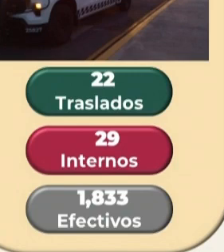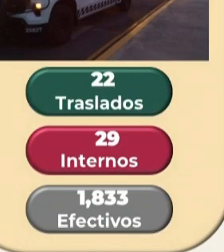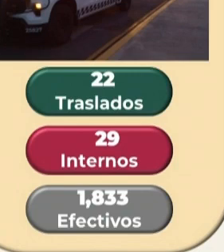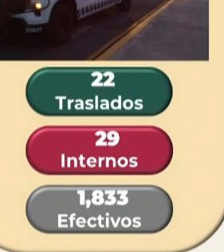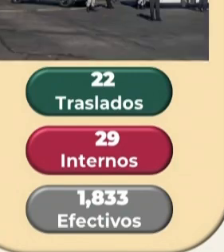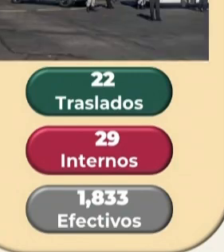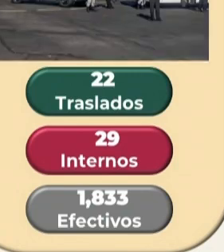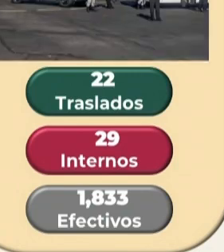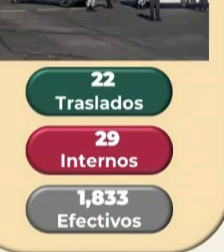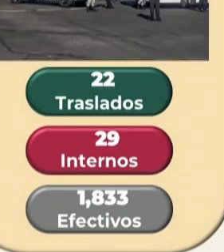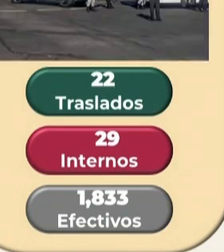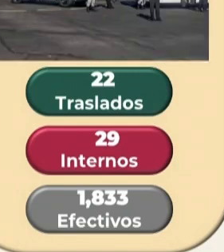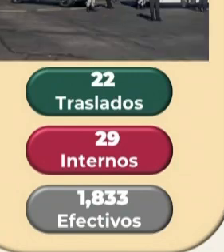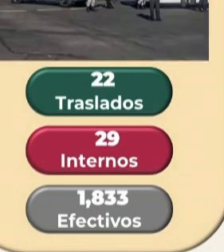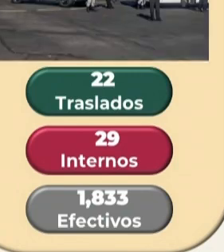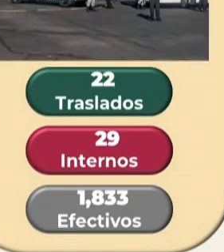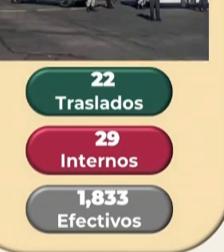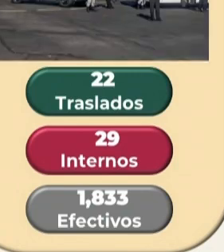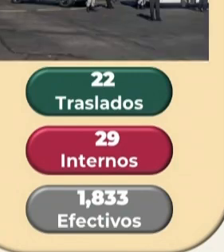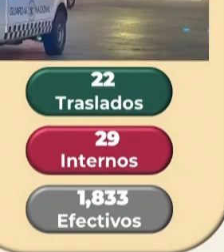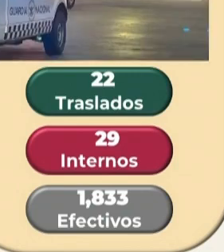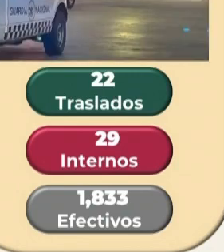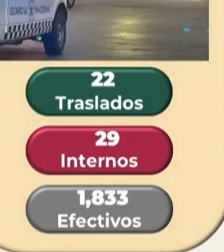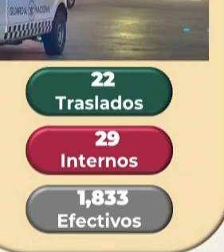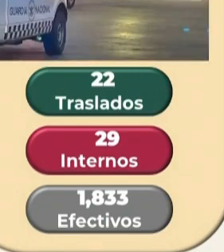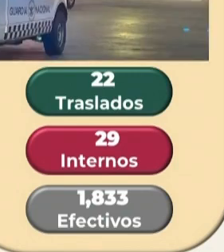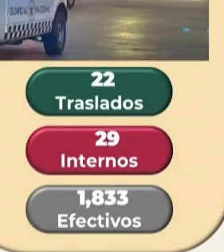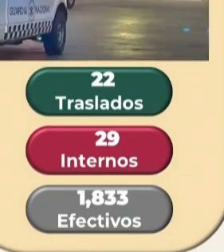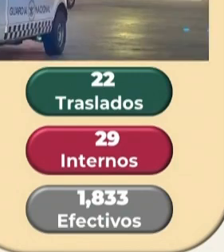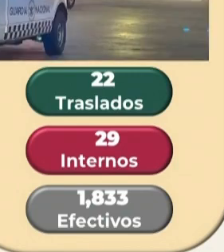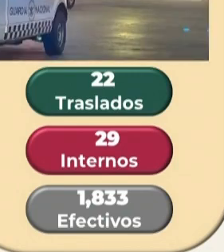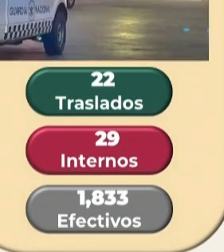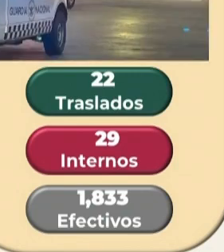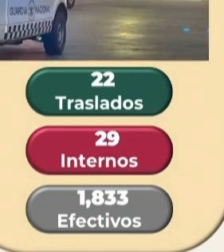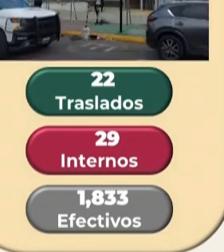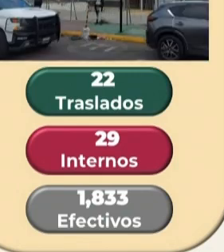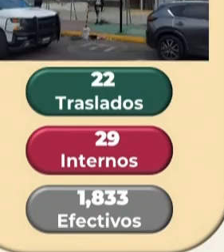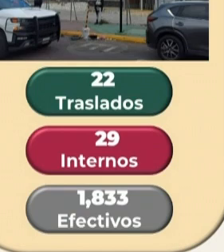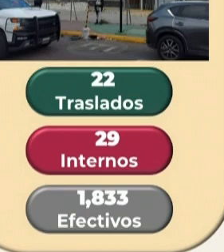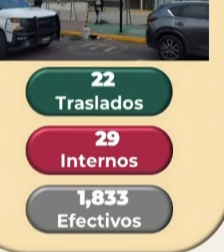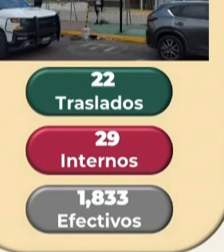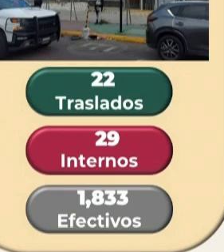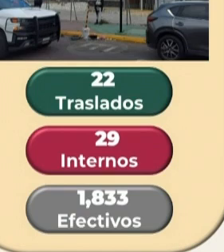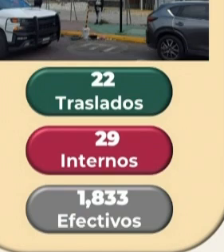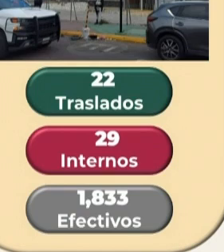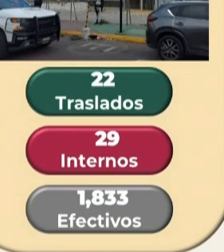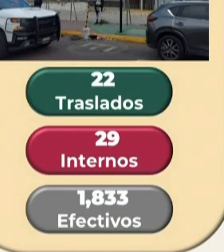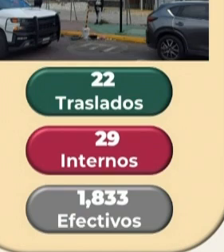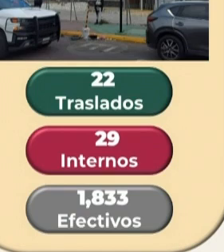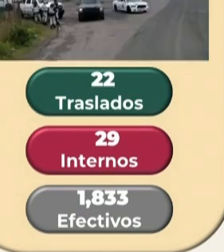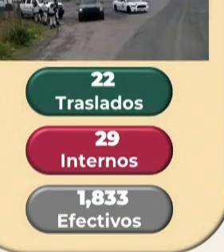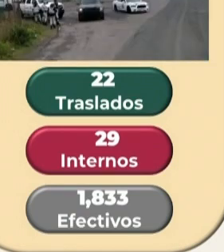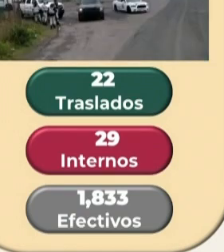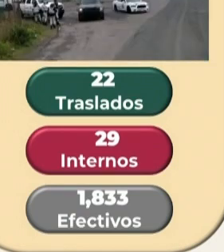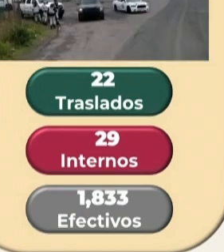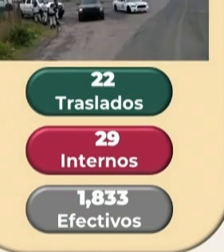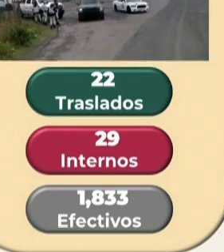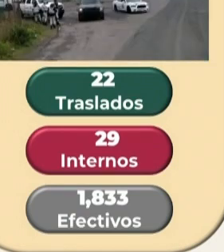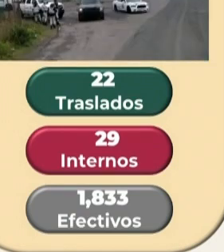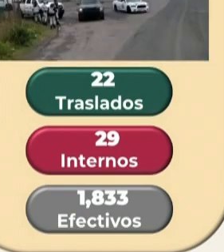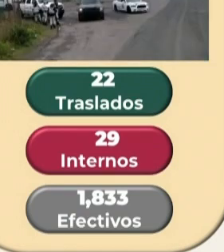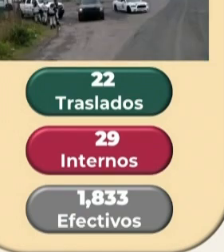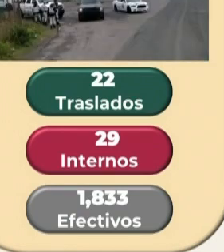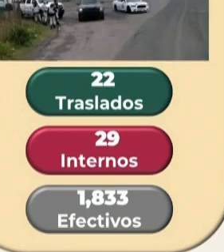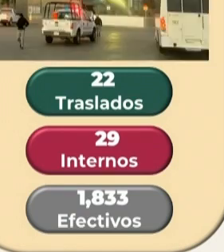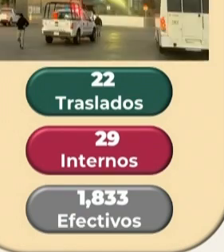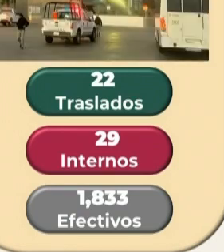estados, 266 efectivos con 9 binomios caninos. Igualmente, la seguridad, la Secretaría de